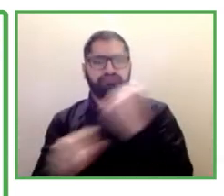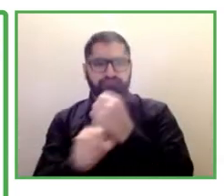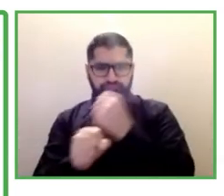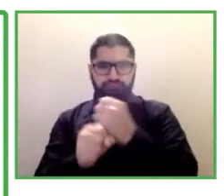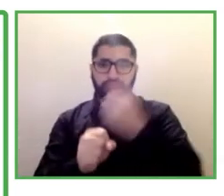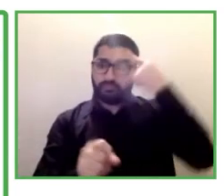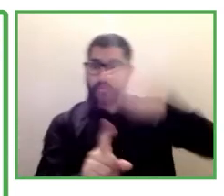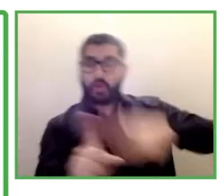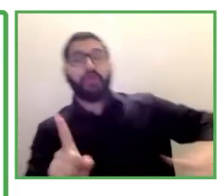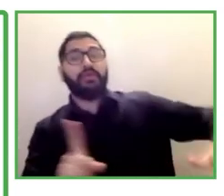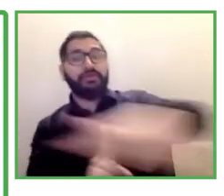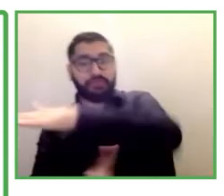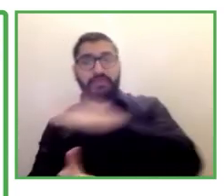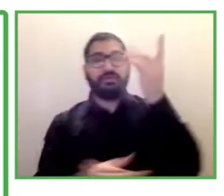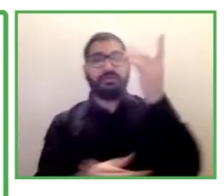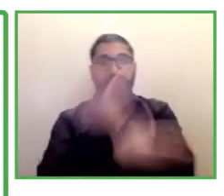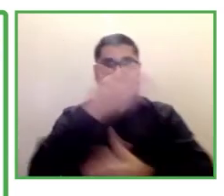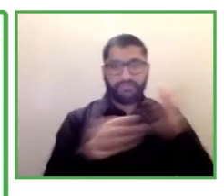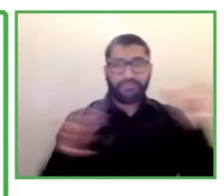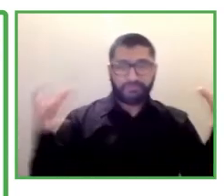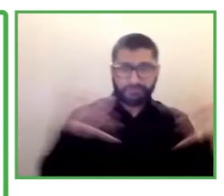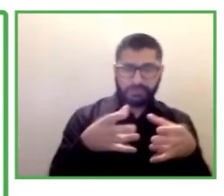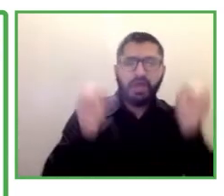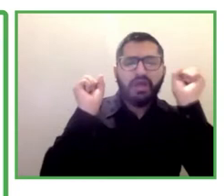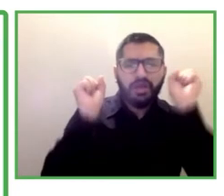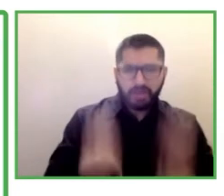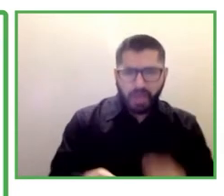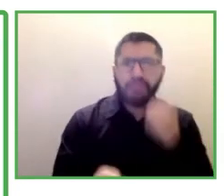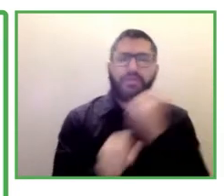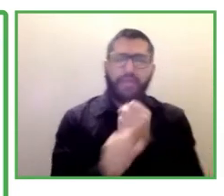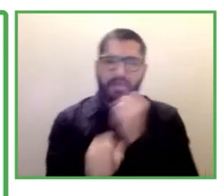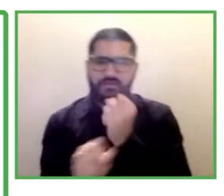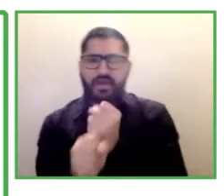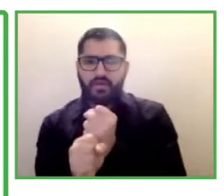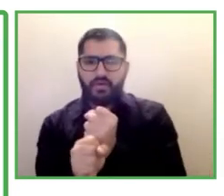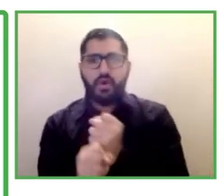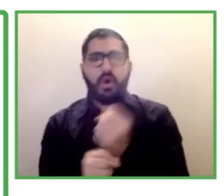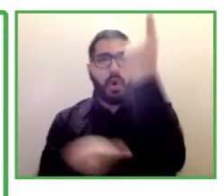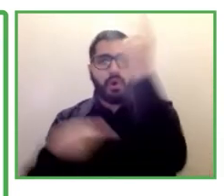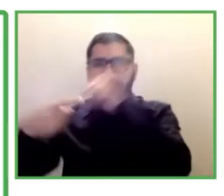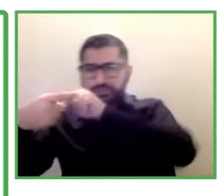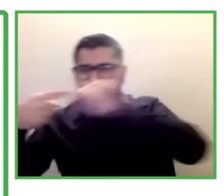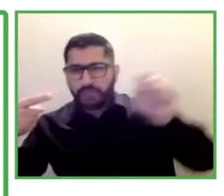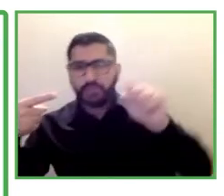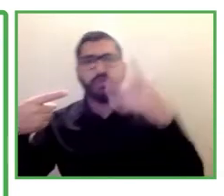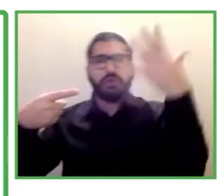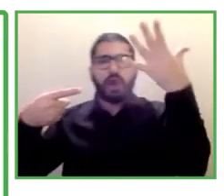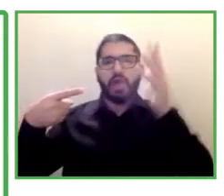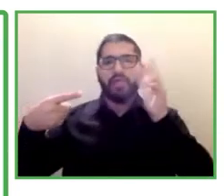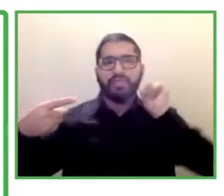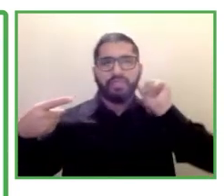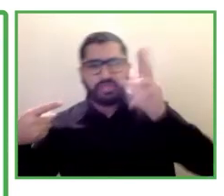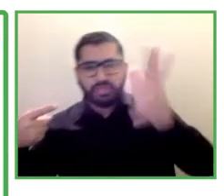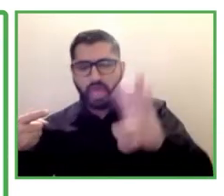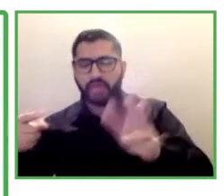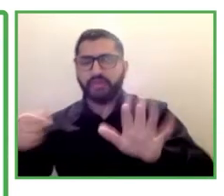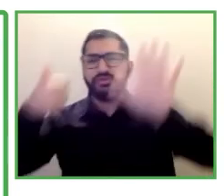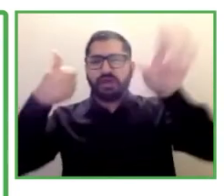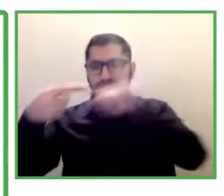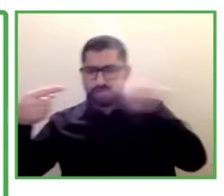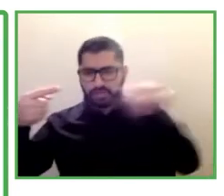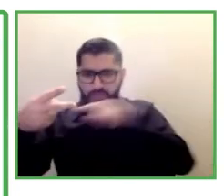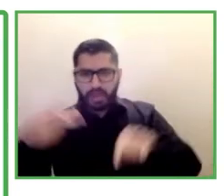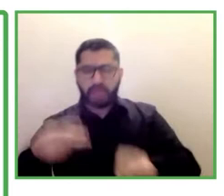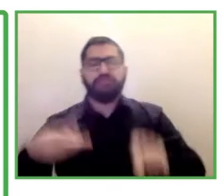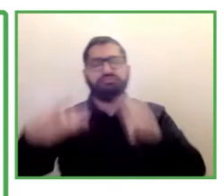a la semana por 6 semanas. Por lo tanto, tenemos mucho tiempo con cada persona y aprendemos mucho